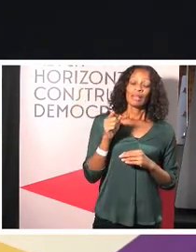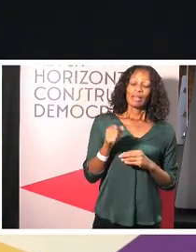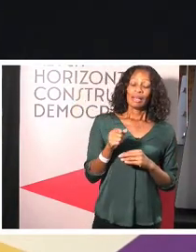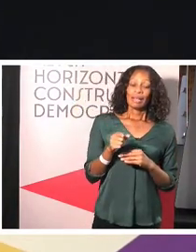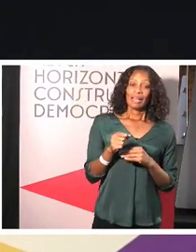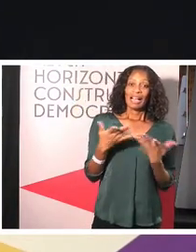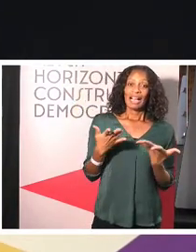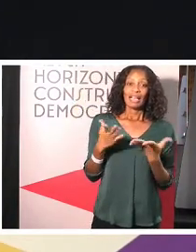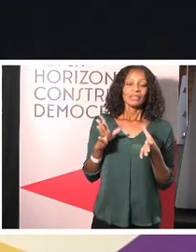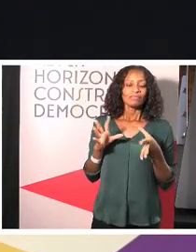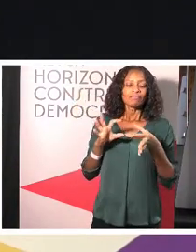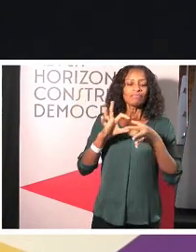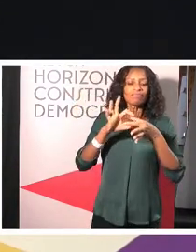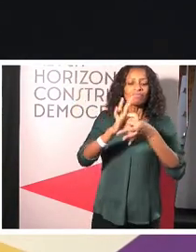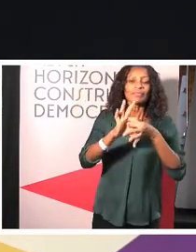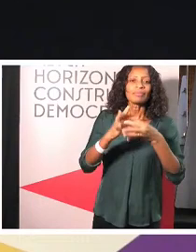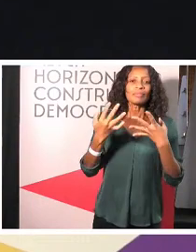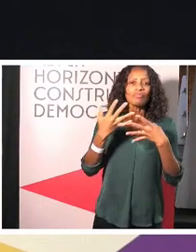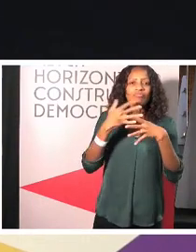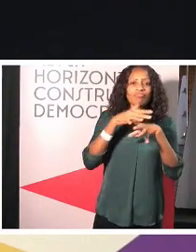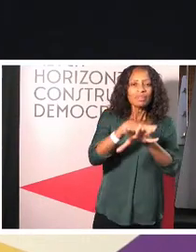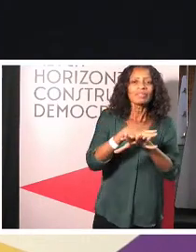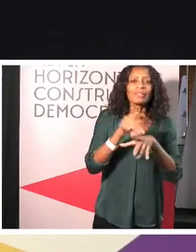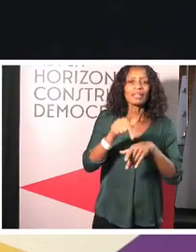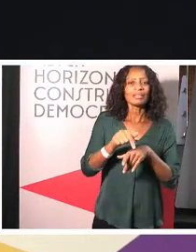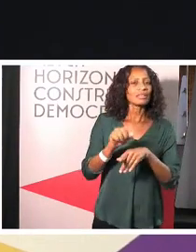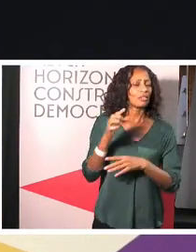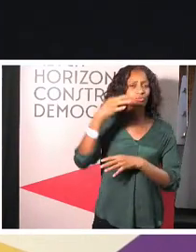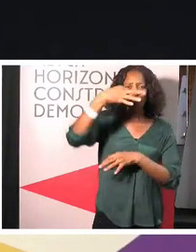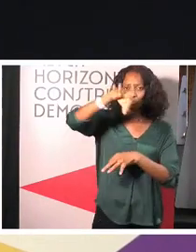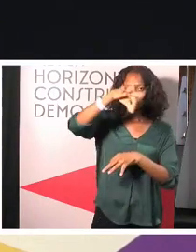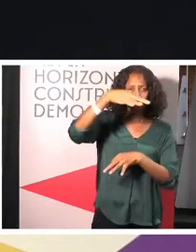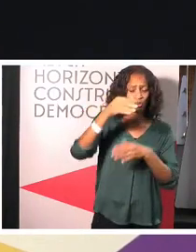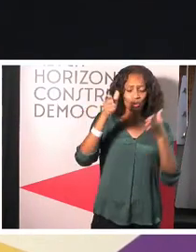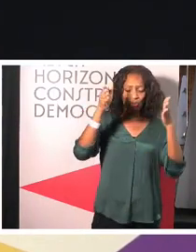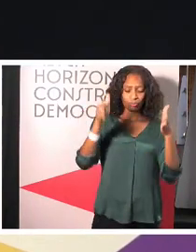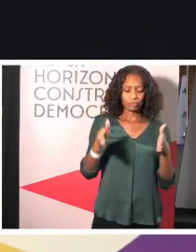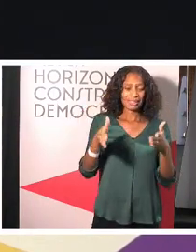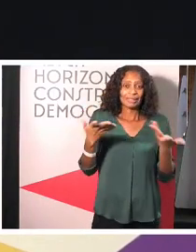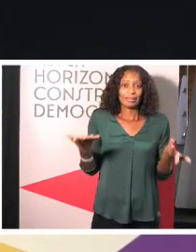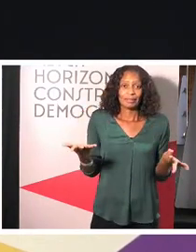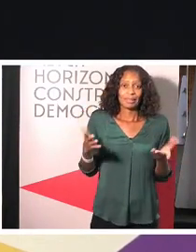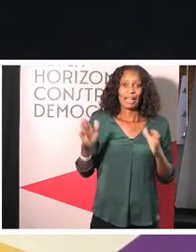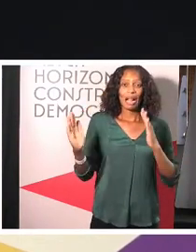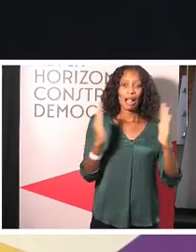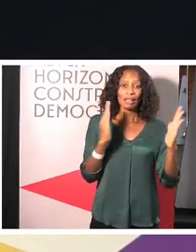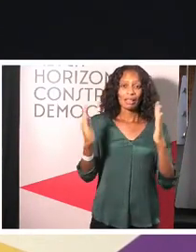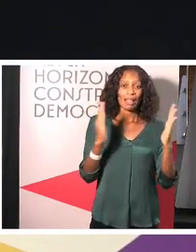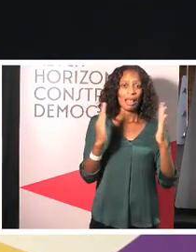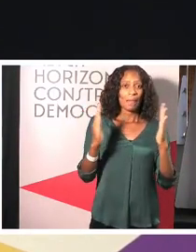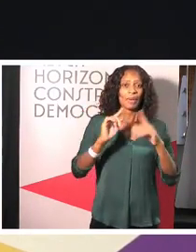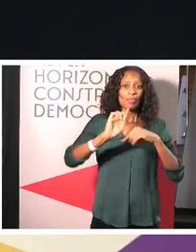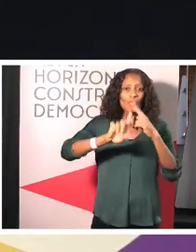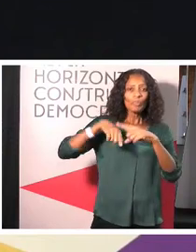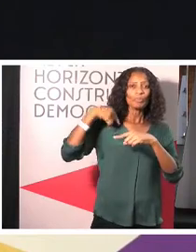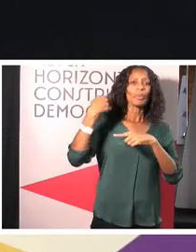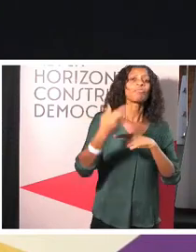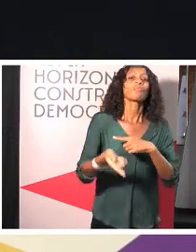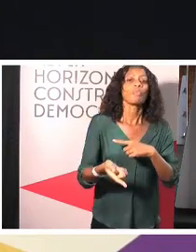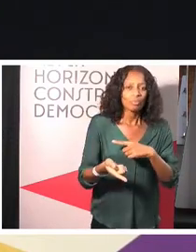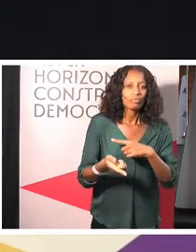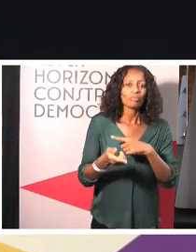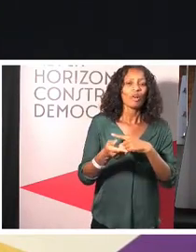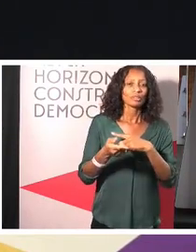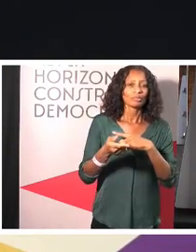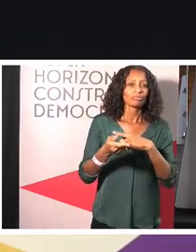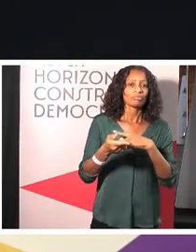nos ha llevado a converger en una posición donde la única opción que tenemos es una especie de post-keynesianismo, ¿no? Donde lo único que